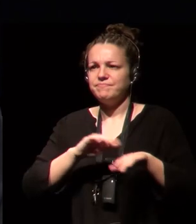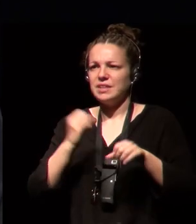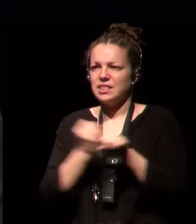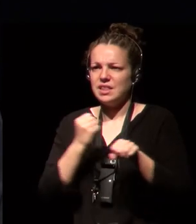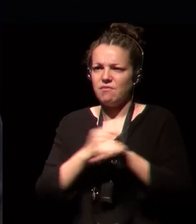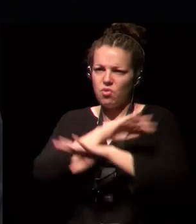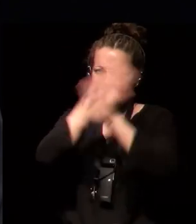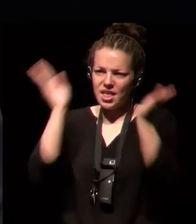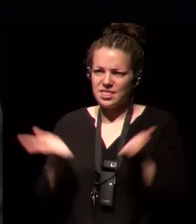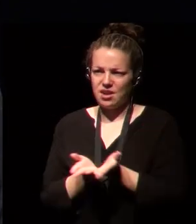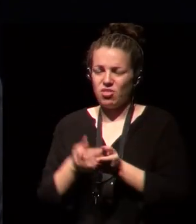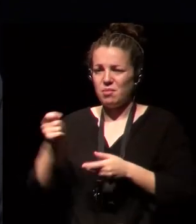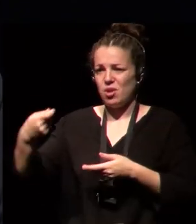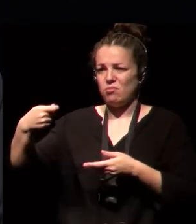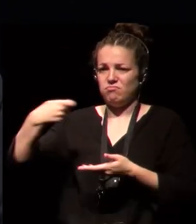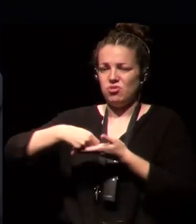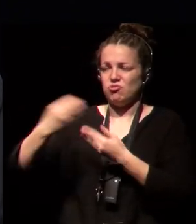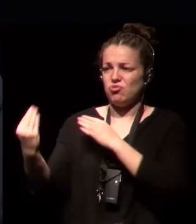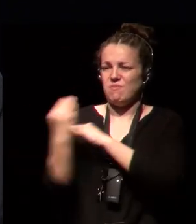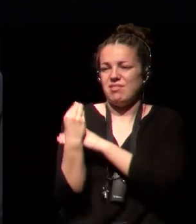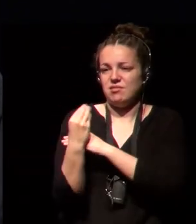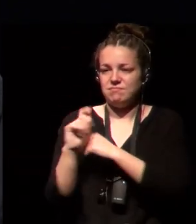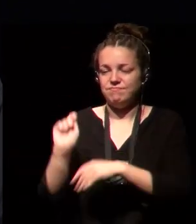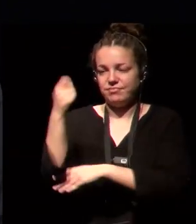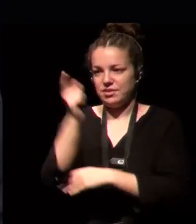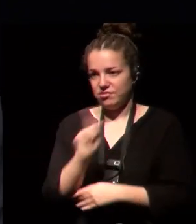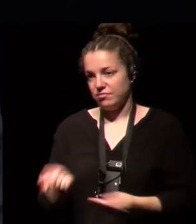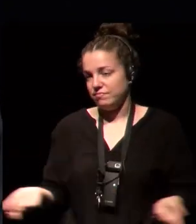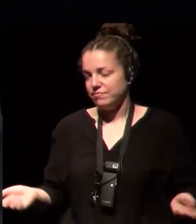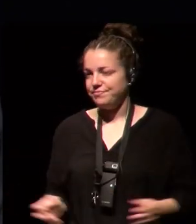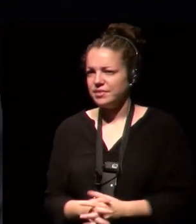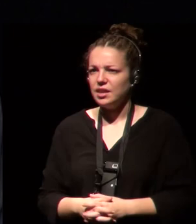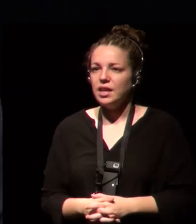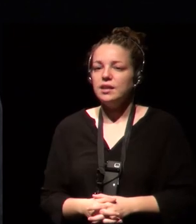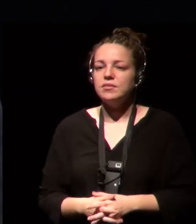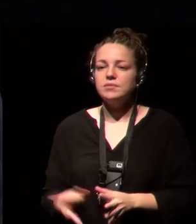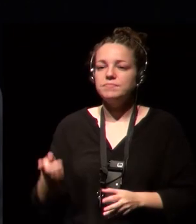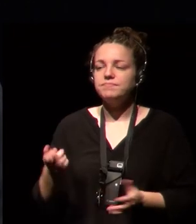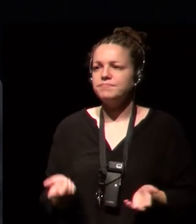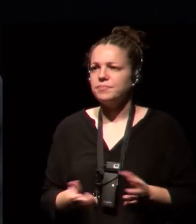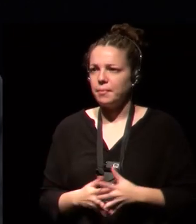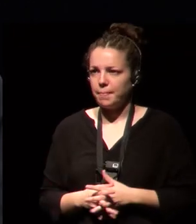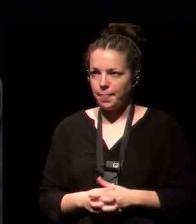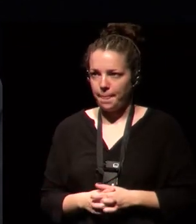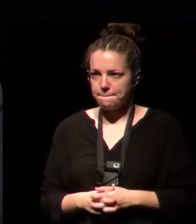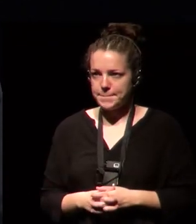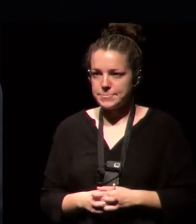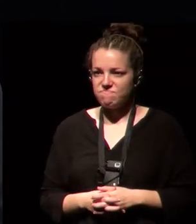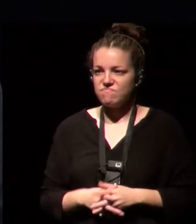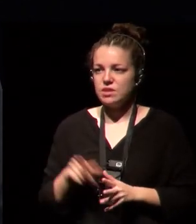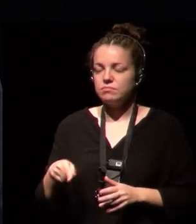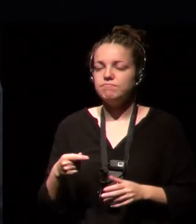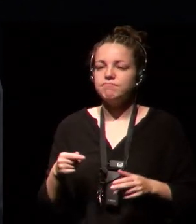fin. This is a socially engaged Se trata approach, de un enfoque con un compromiso social. Nosotros